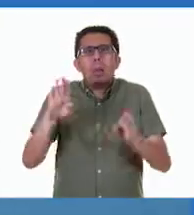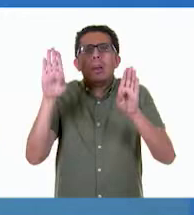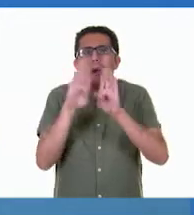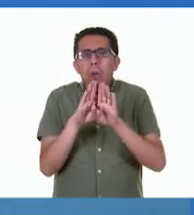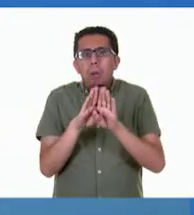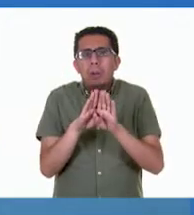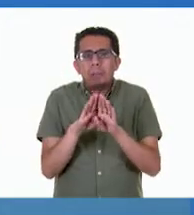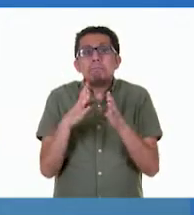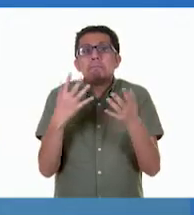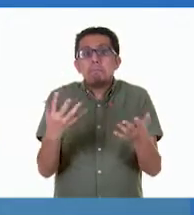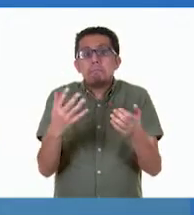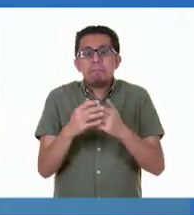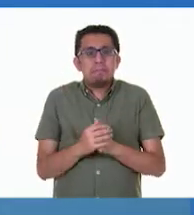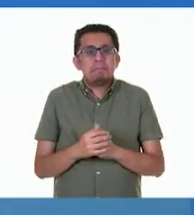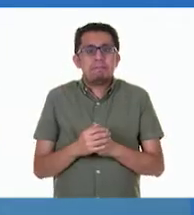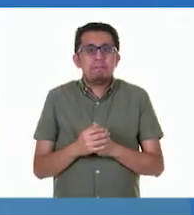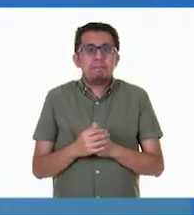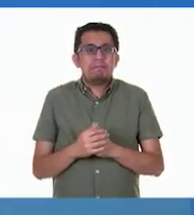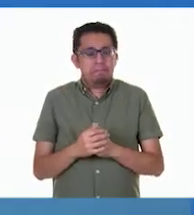Bueno, pues...